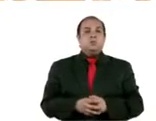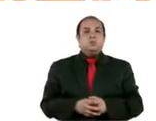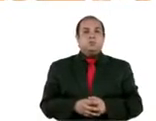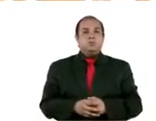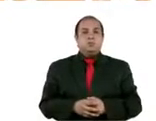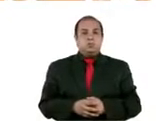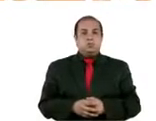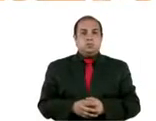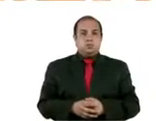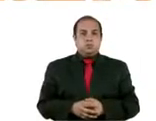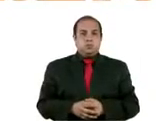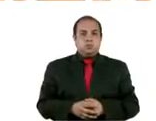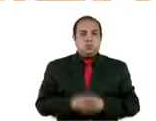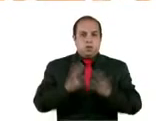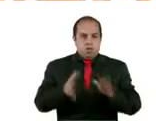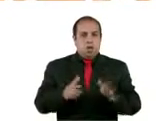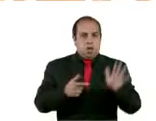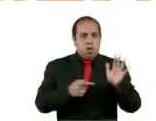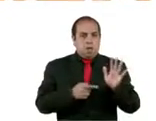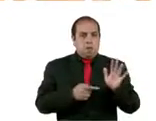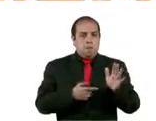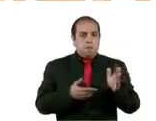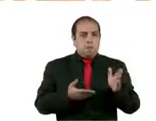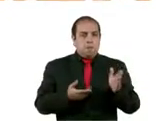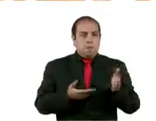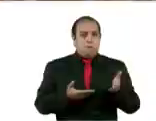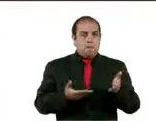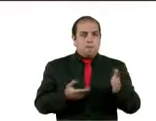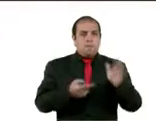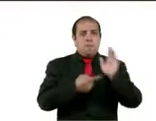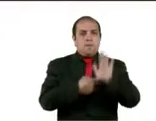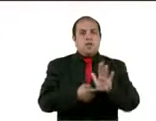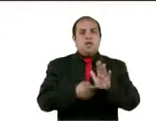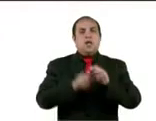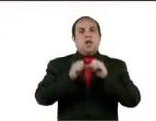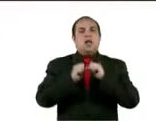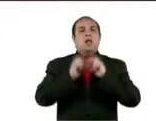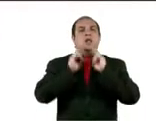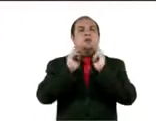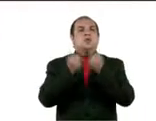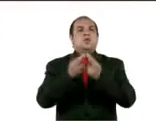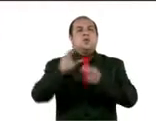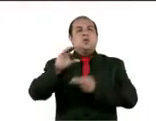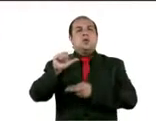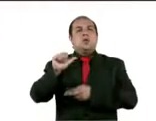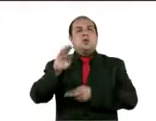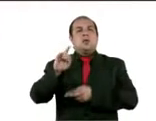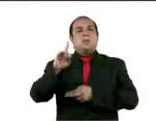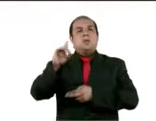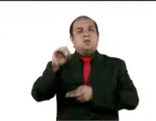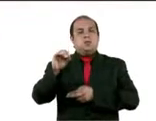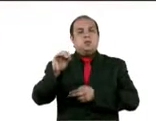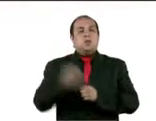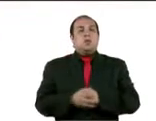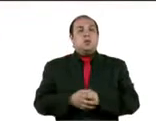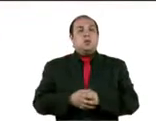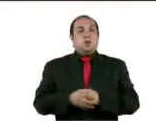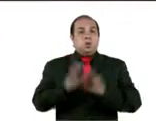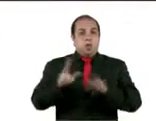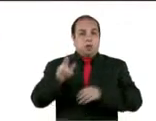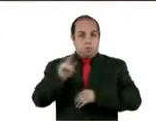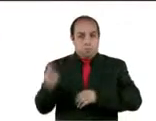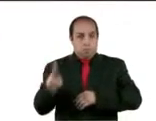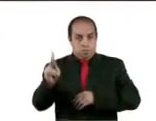Estamos ya ya lo presentamos en la sesión de Cabildo y estamos ya por publicarlo. Tiene